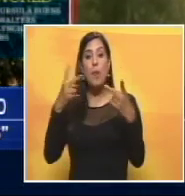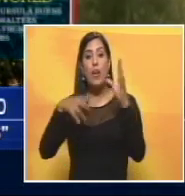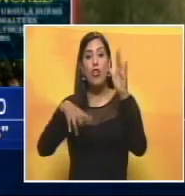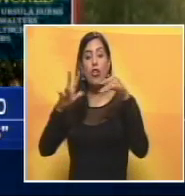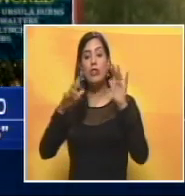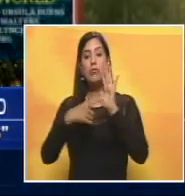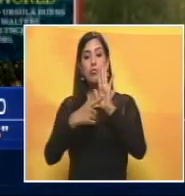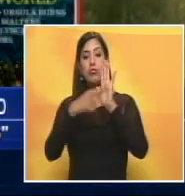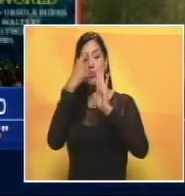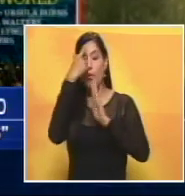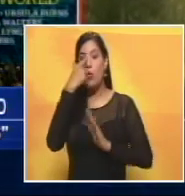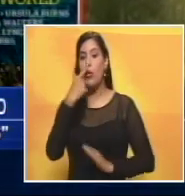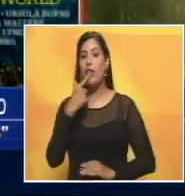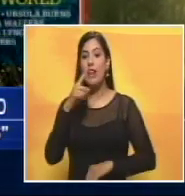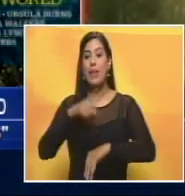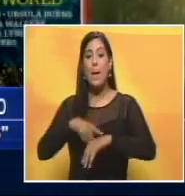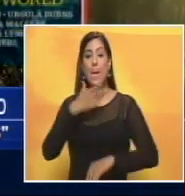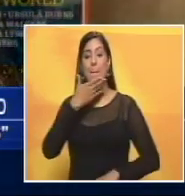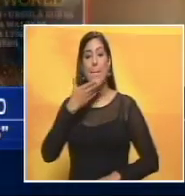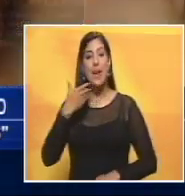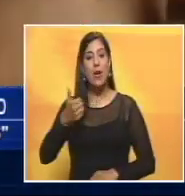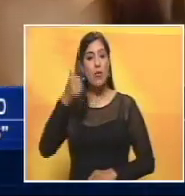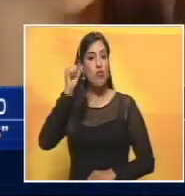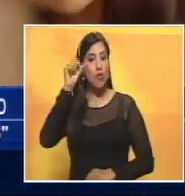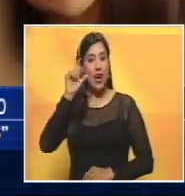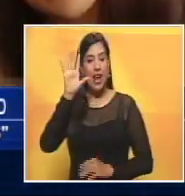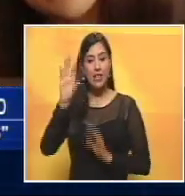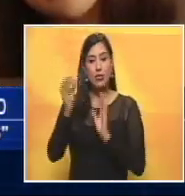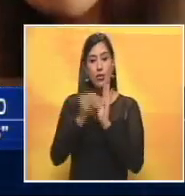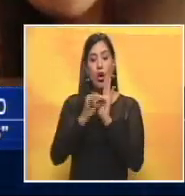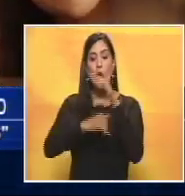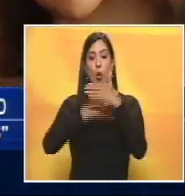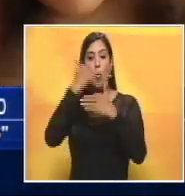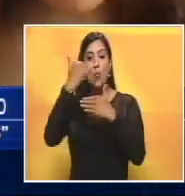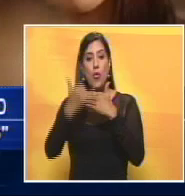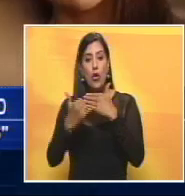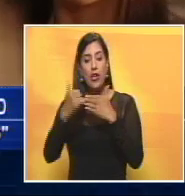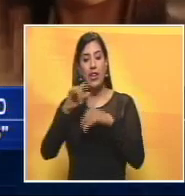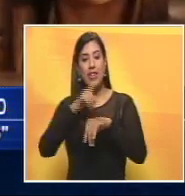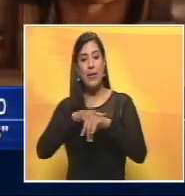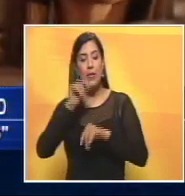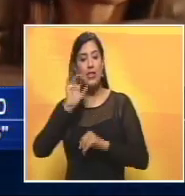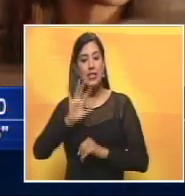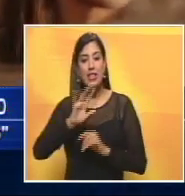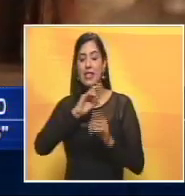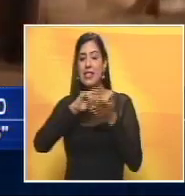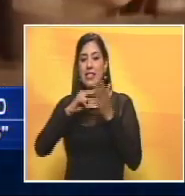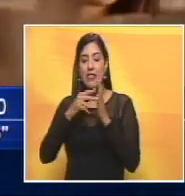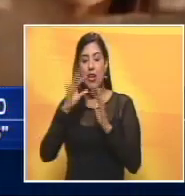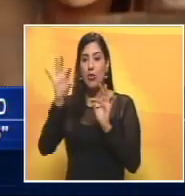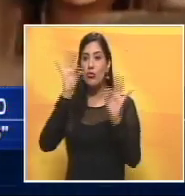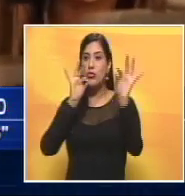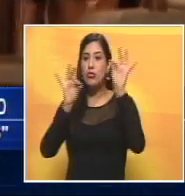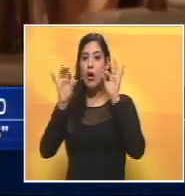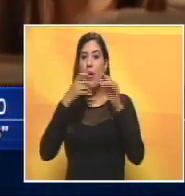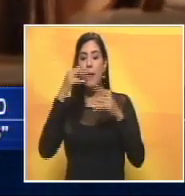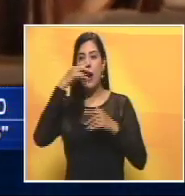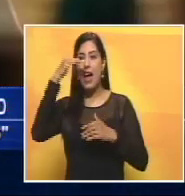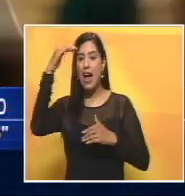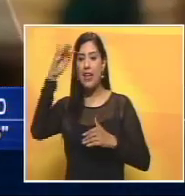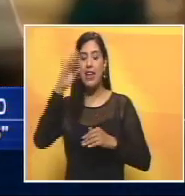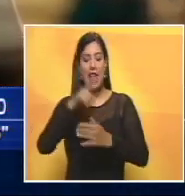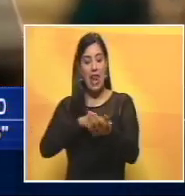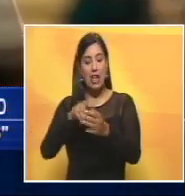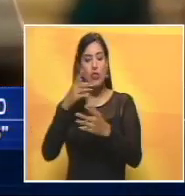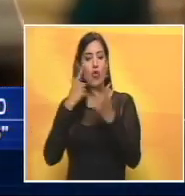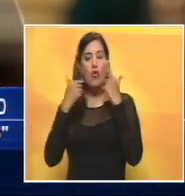12 portadas de Time como una de las mujeres que forman parte del proyecto Fight, que destaca mujeres de diferentes edades,